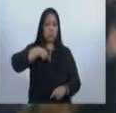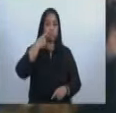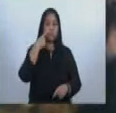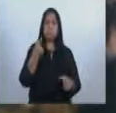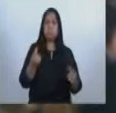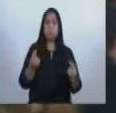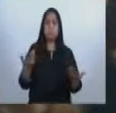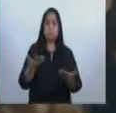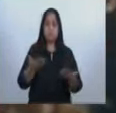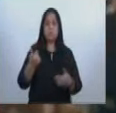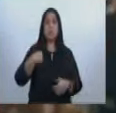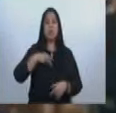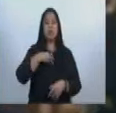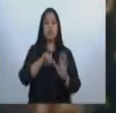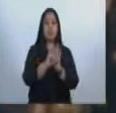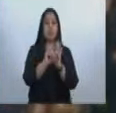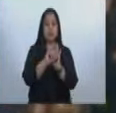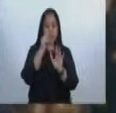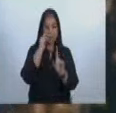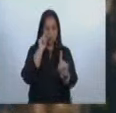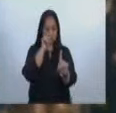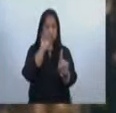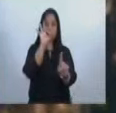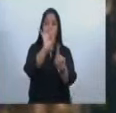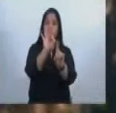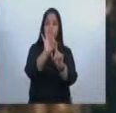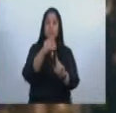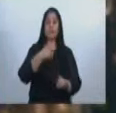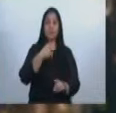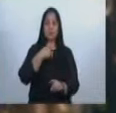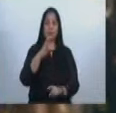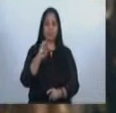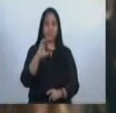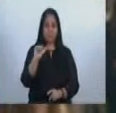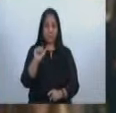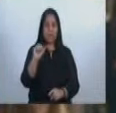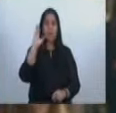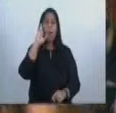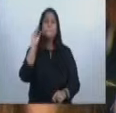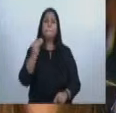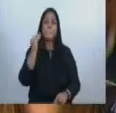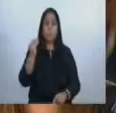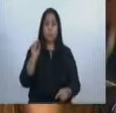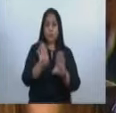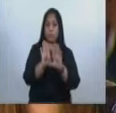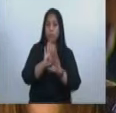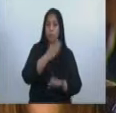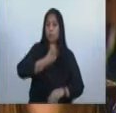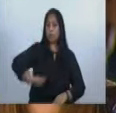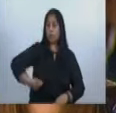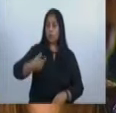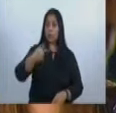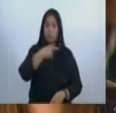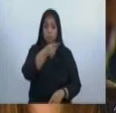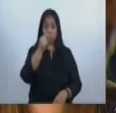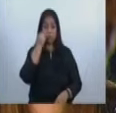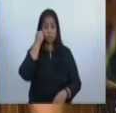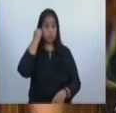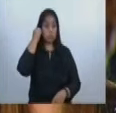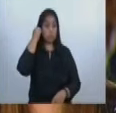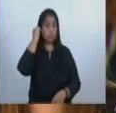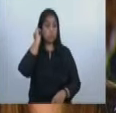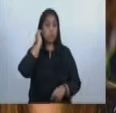es identificando que tenemos como objetivo tener esas becas porque como gobierno no sé si tú habrás